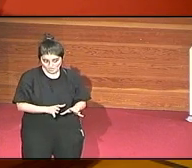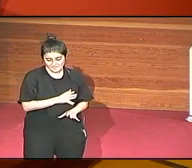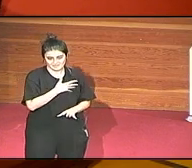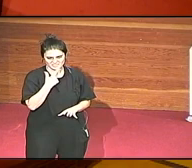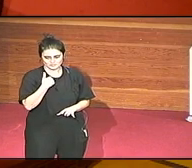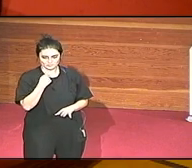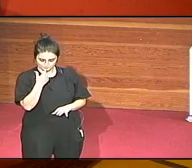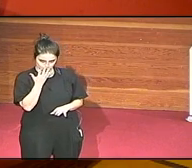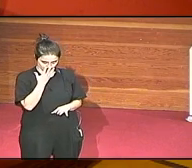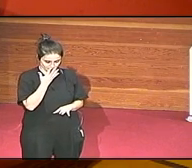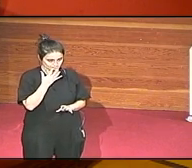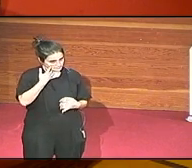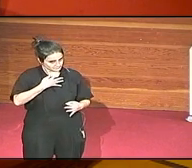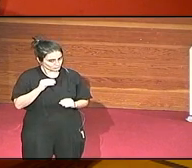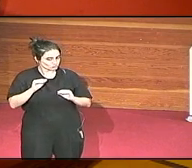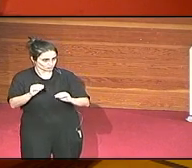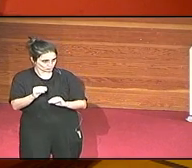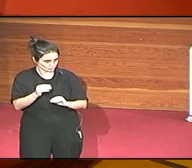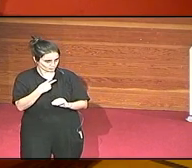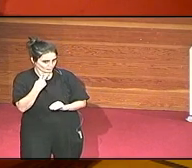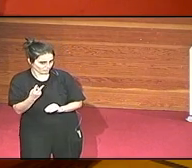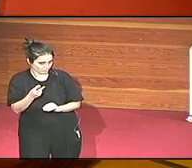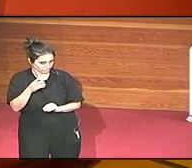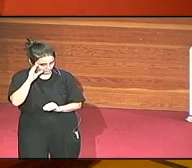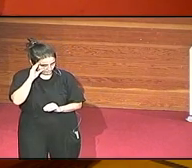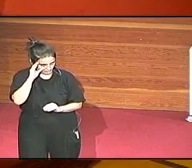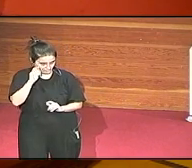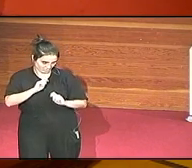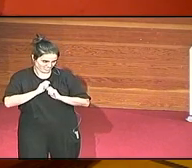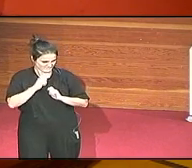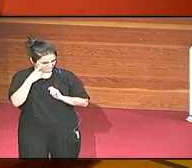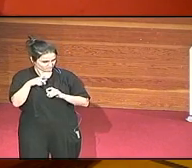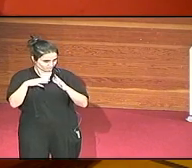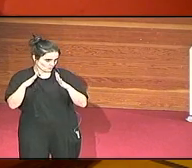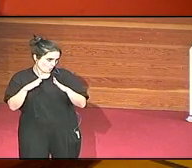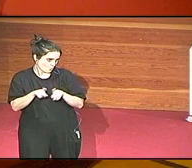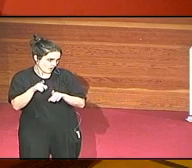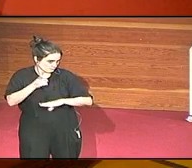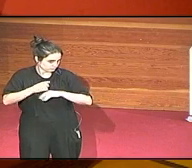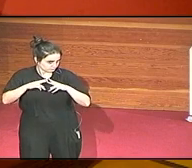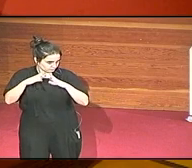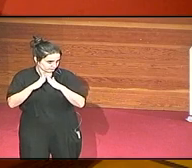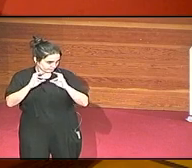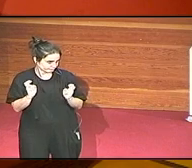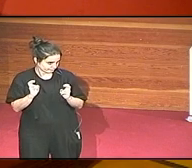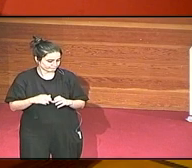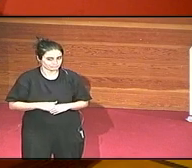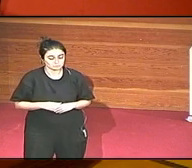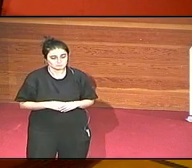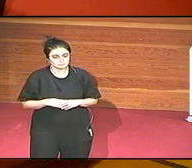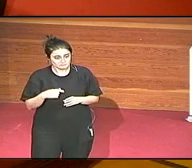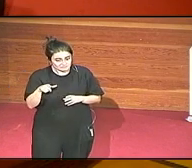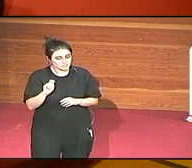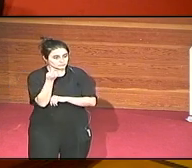pero eso es lo que te da la clave estos tipos están aquí en y eso creo que solo lo consigues quedándote